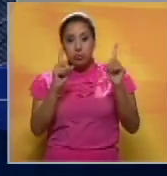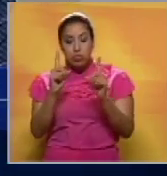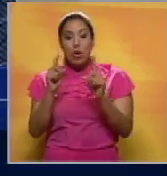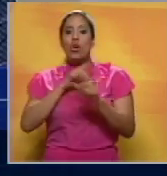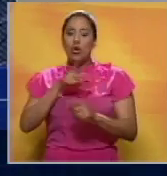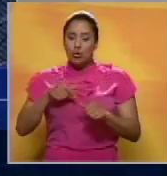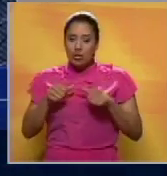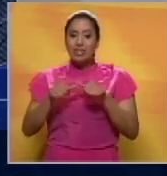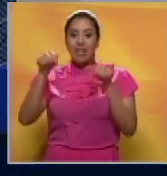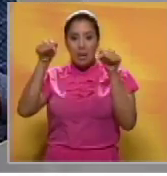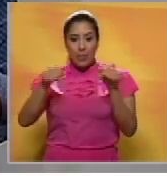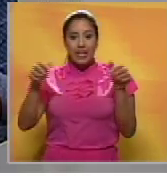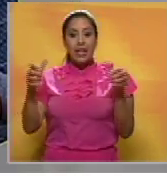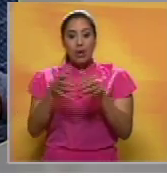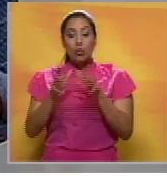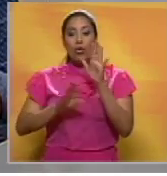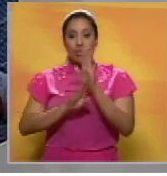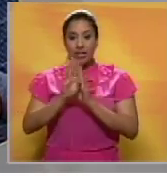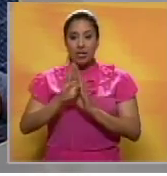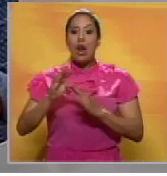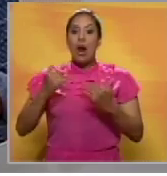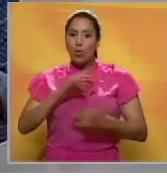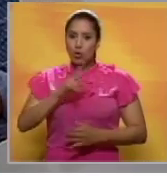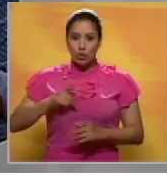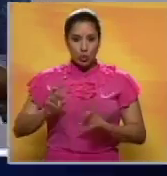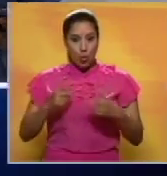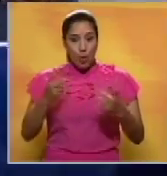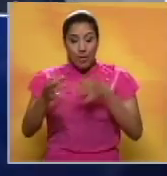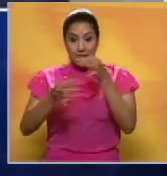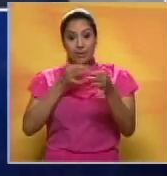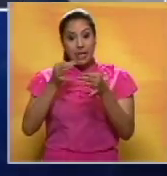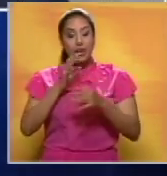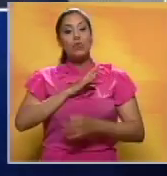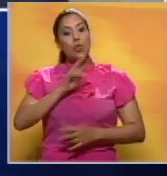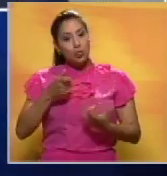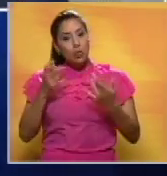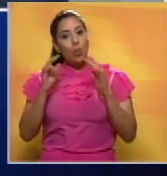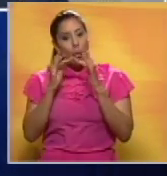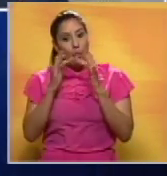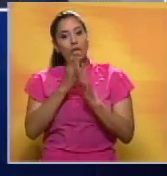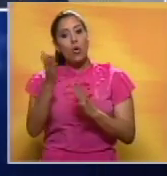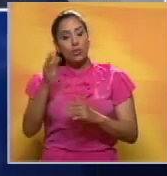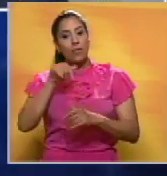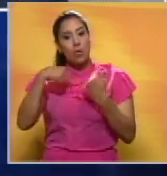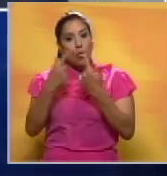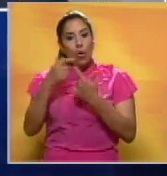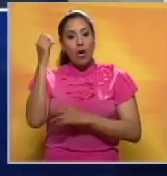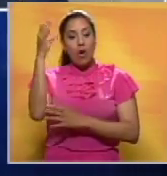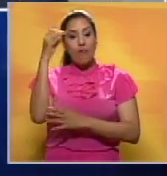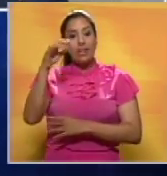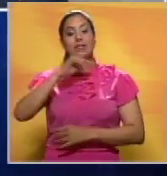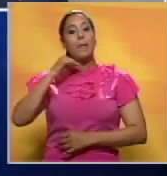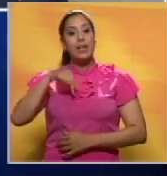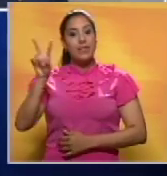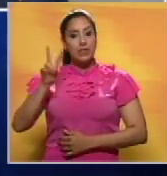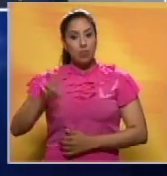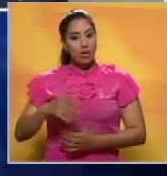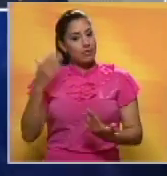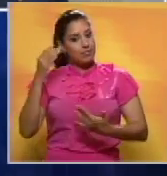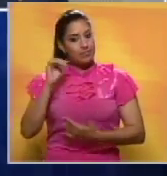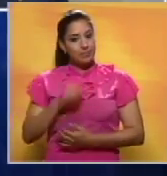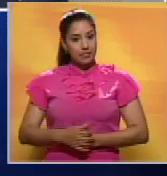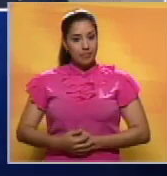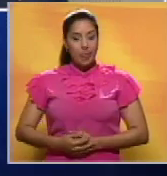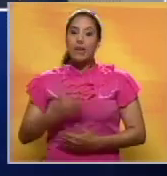vamos a permanecer aquí, la reunión está en desarrollo y cuando tengamos nuevos datos haremos un nuevo contacto en vivo desde la Conferencia Episcopal Venezolana.